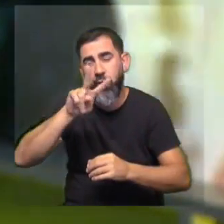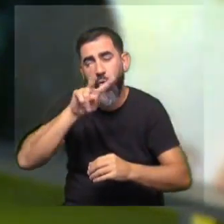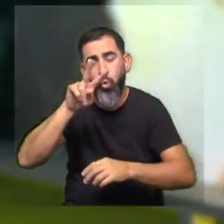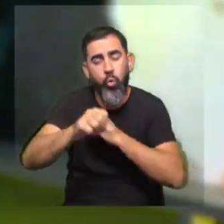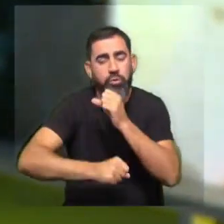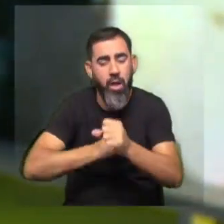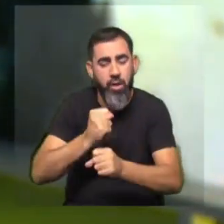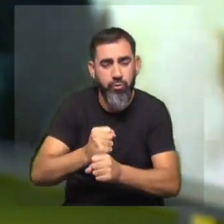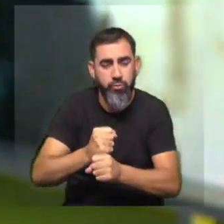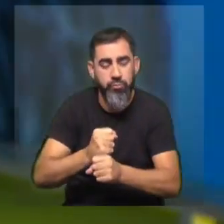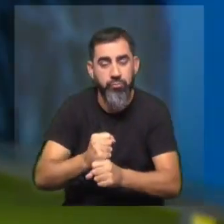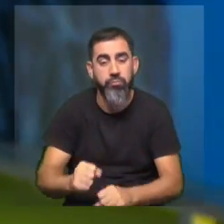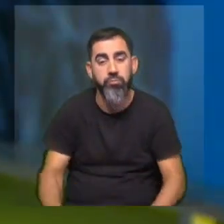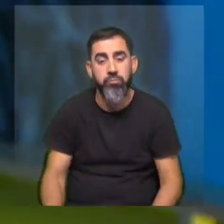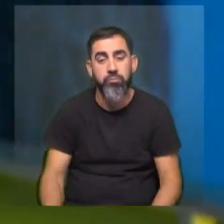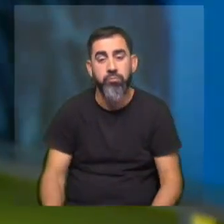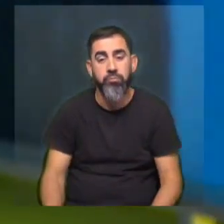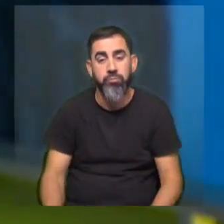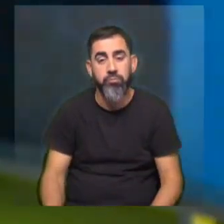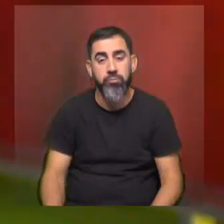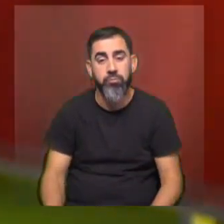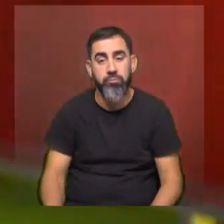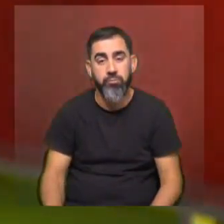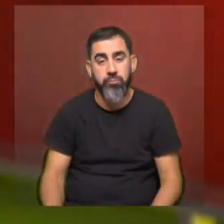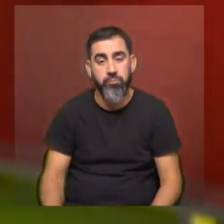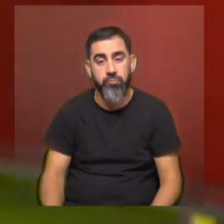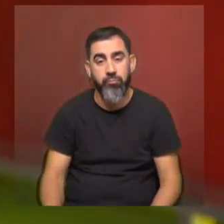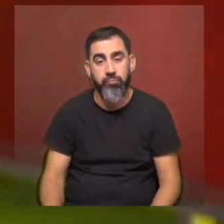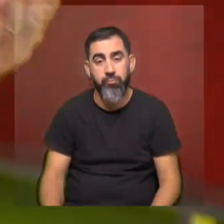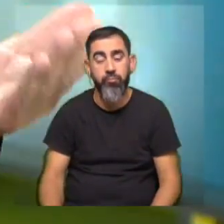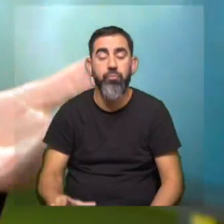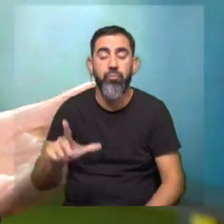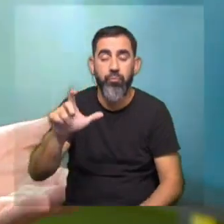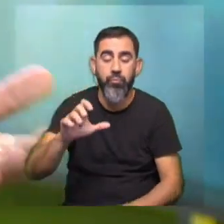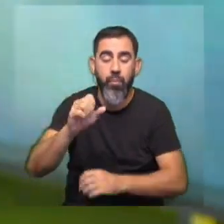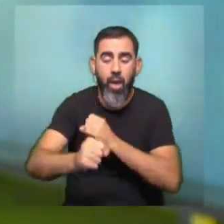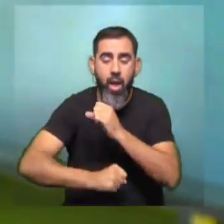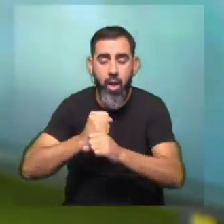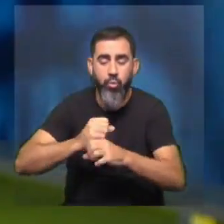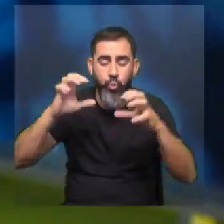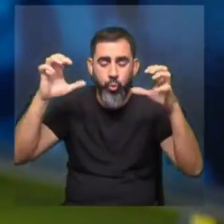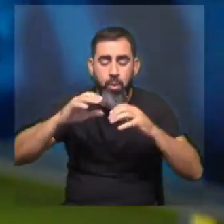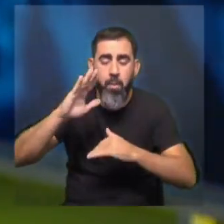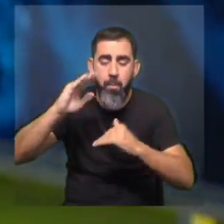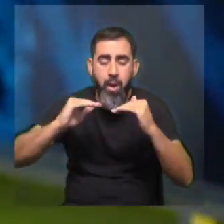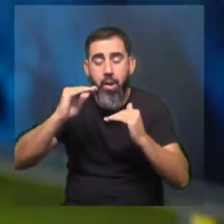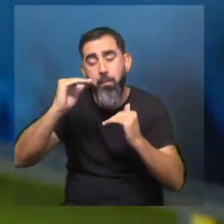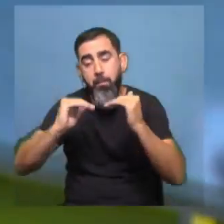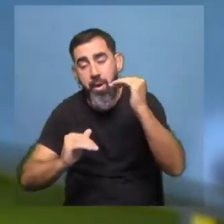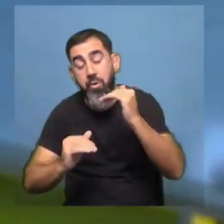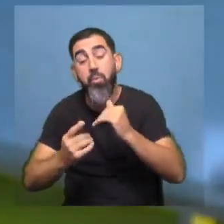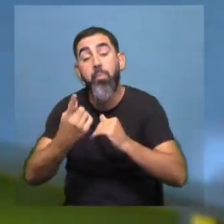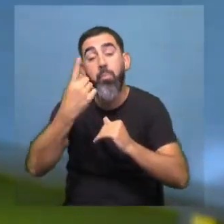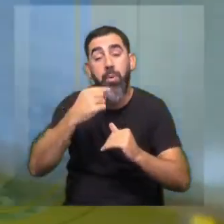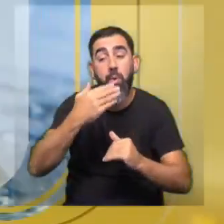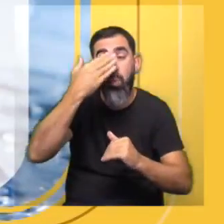años, y vamos a ver ahora la gráfica, encuentra que, como es obvio, hay años con más lluvias, otros con menos, pero hay una concentración